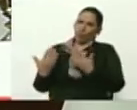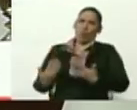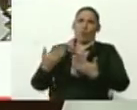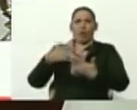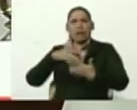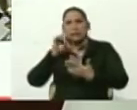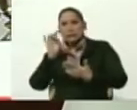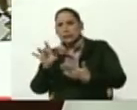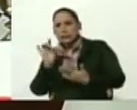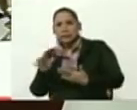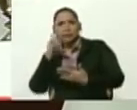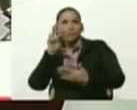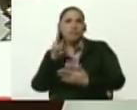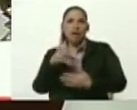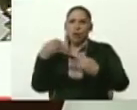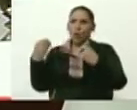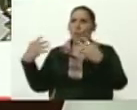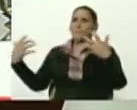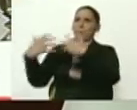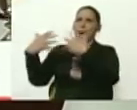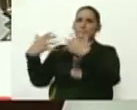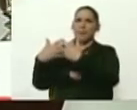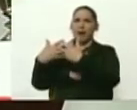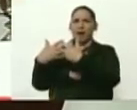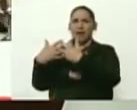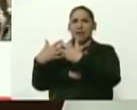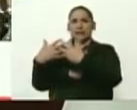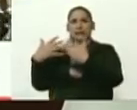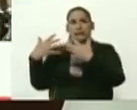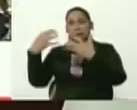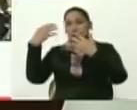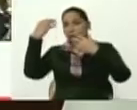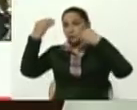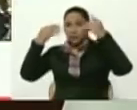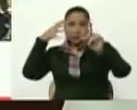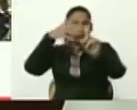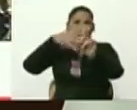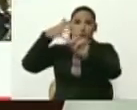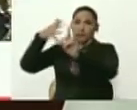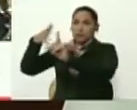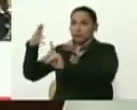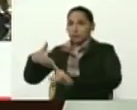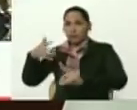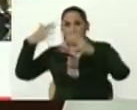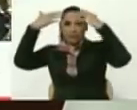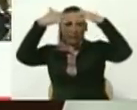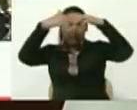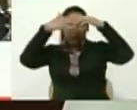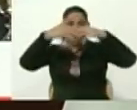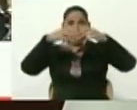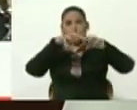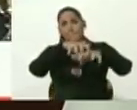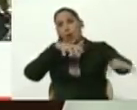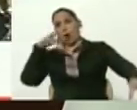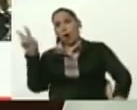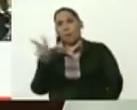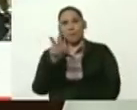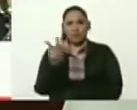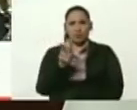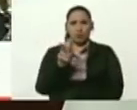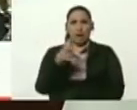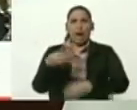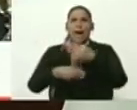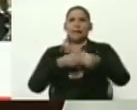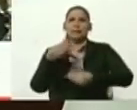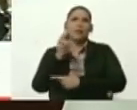de la guerra mediática, del lavado cerebral durante años a millones de venezolanos, haciendo ver que aquí hay una